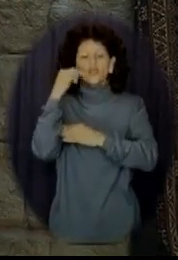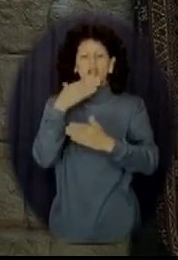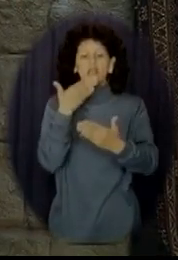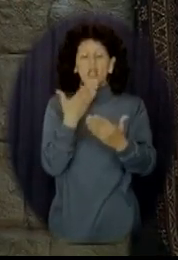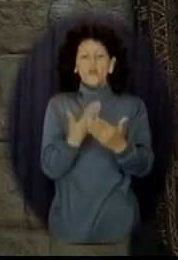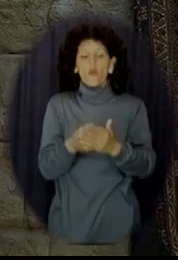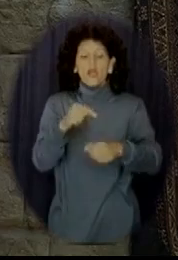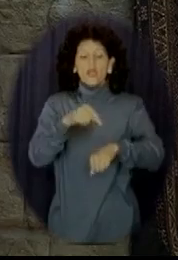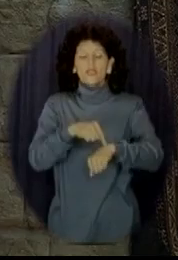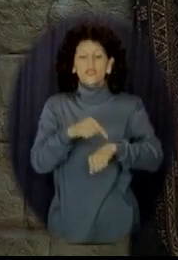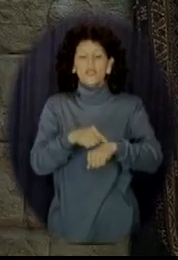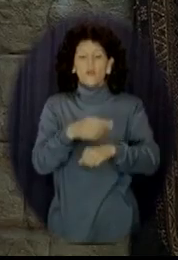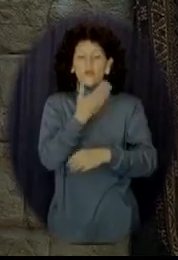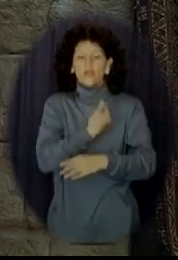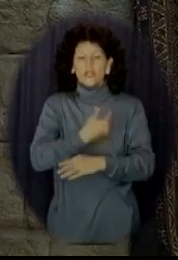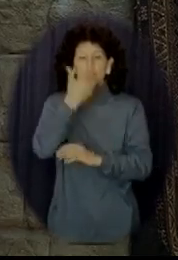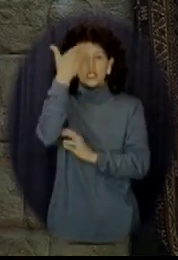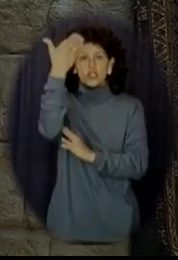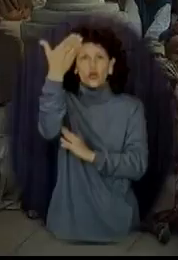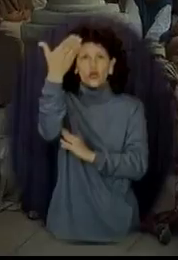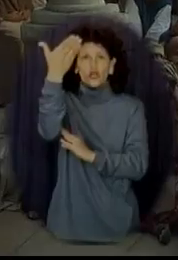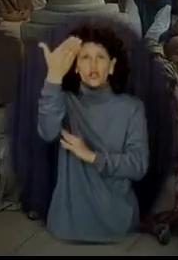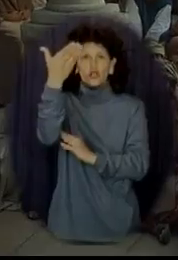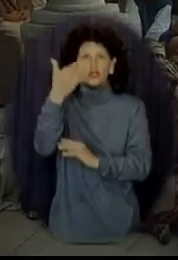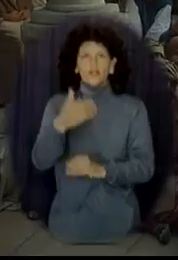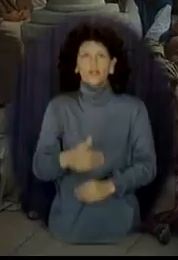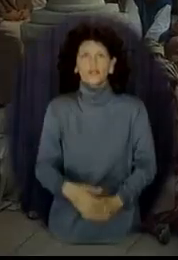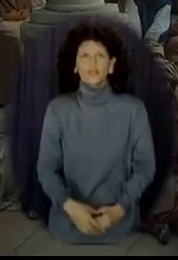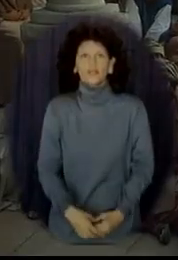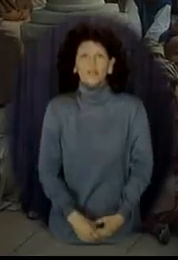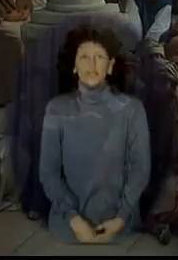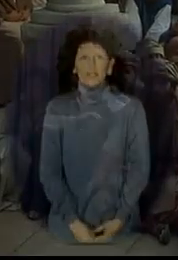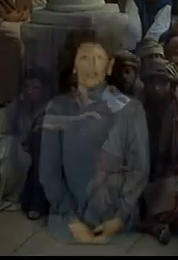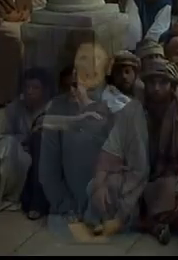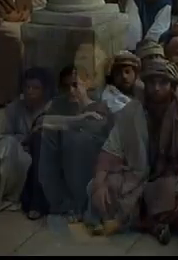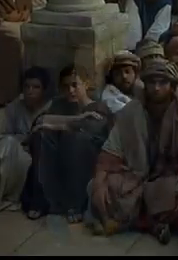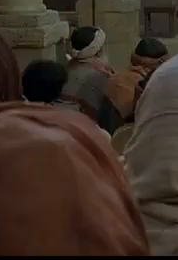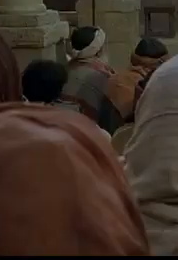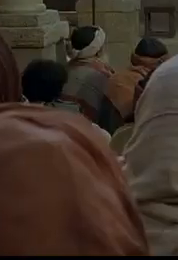año favorable del Señor a todos. Habla bien.